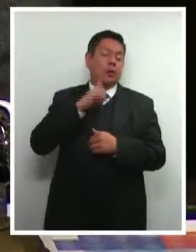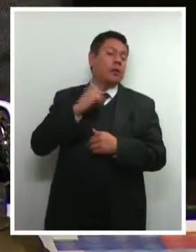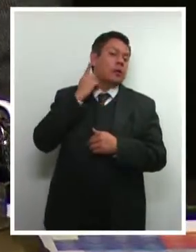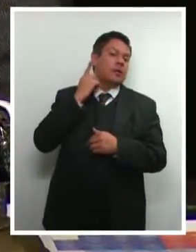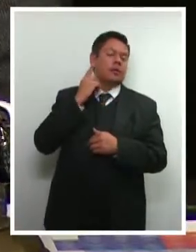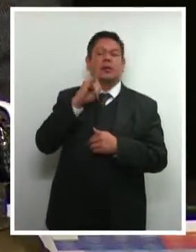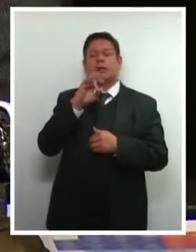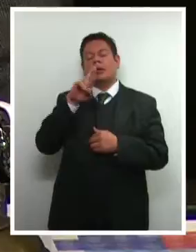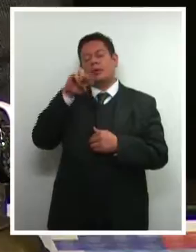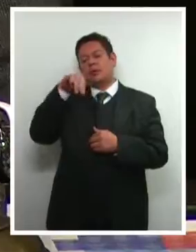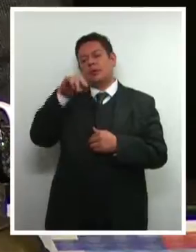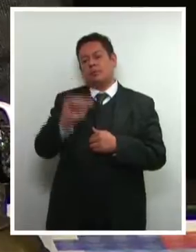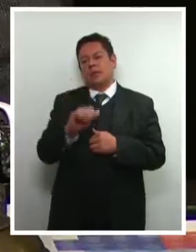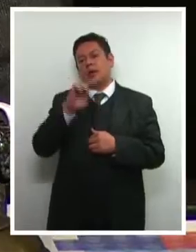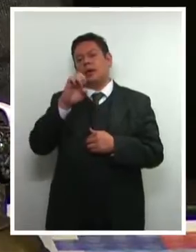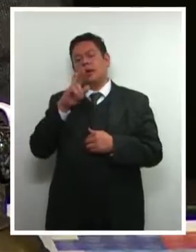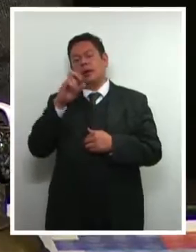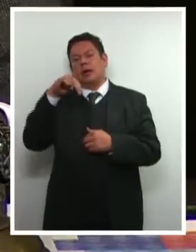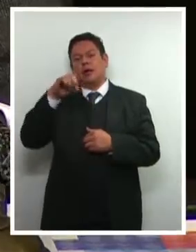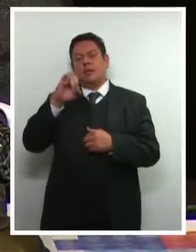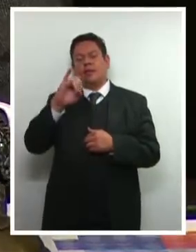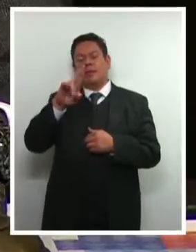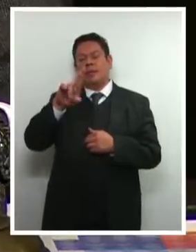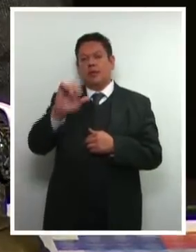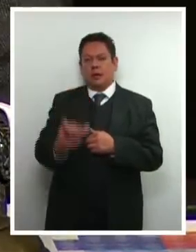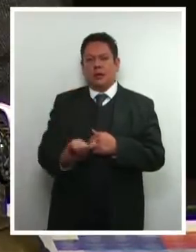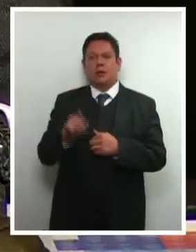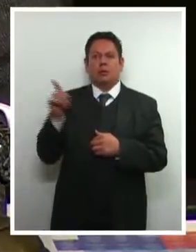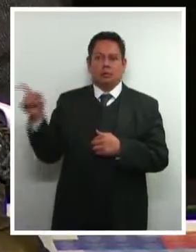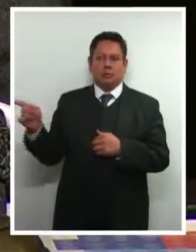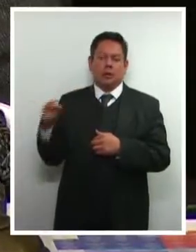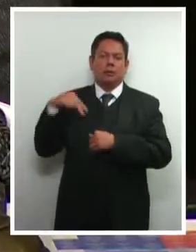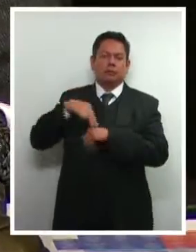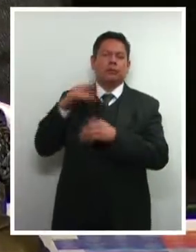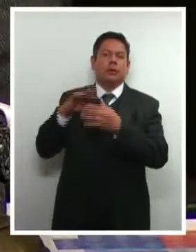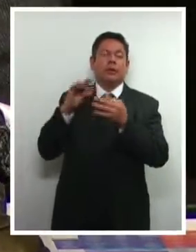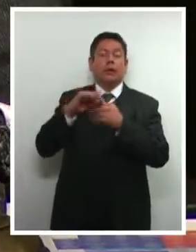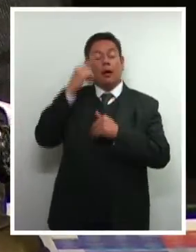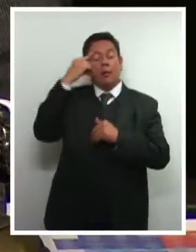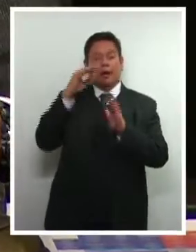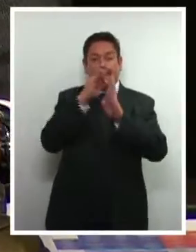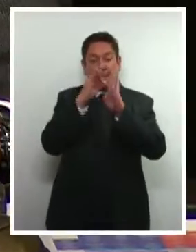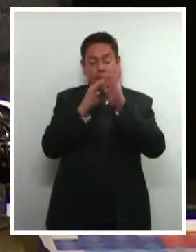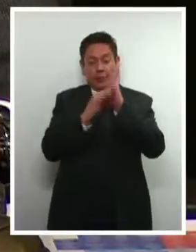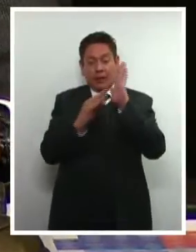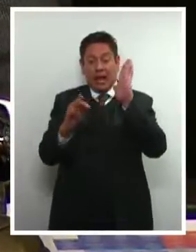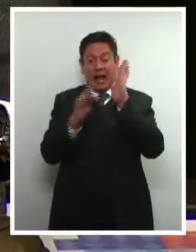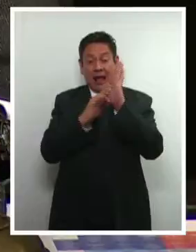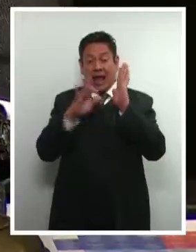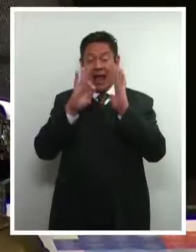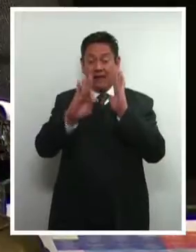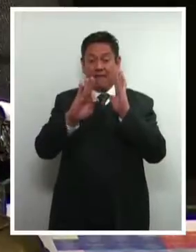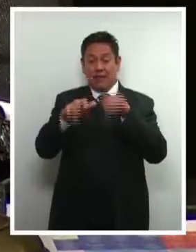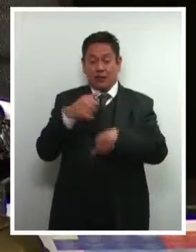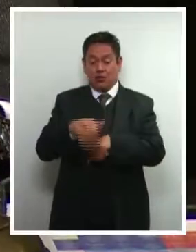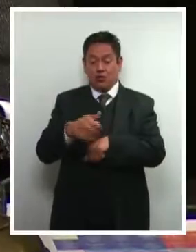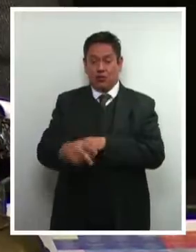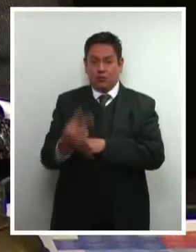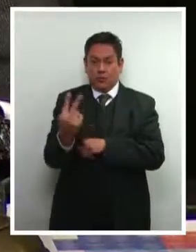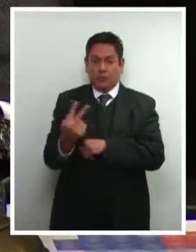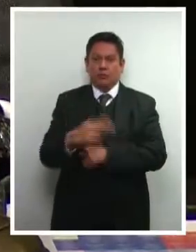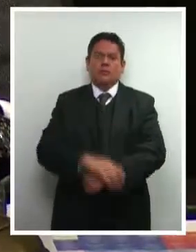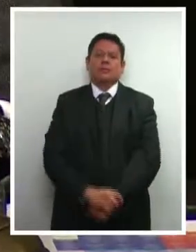Heréndira Sandoval para presentar una reserva al inciso F, numeral 2.